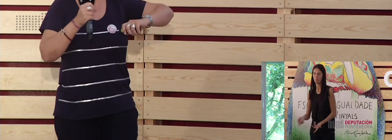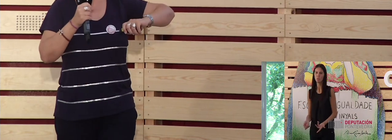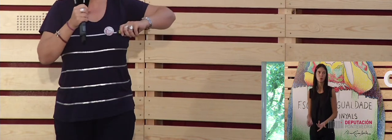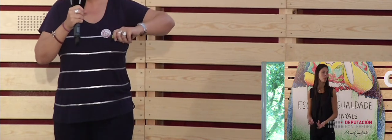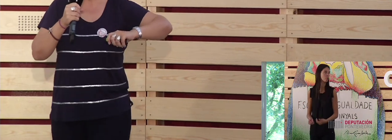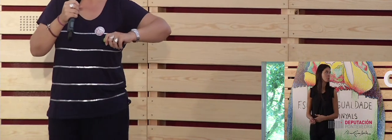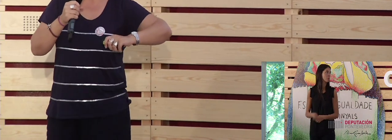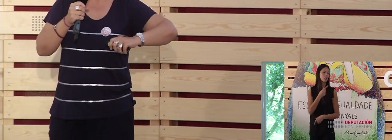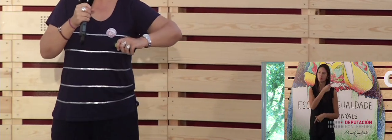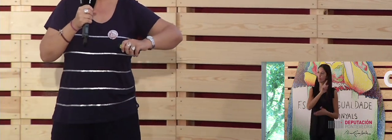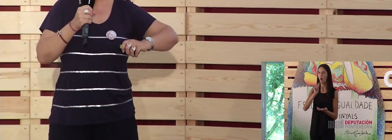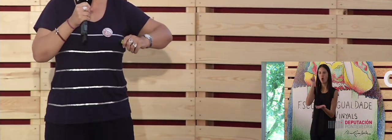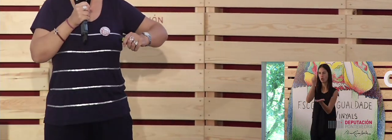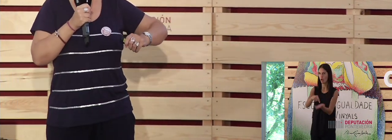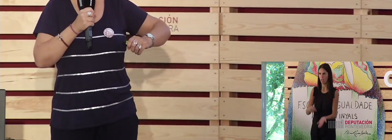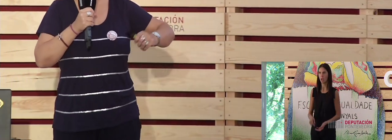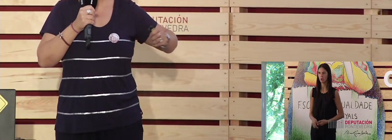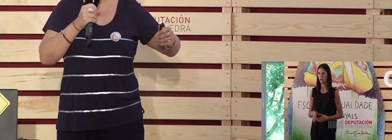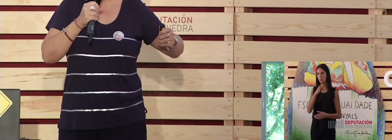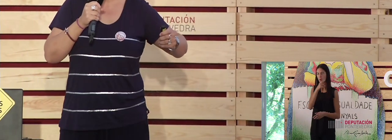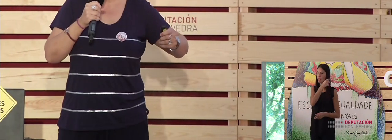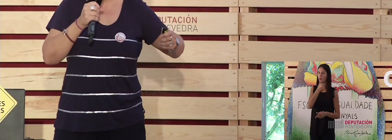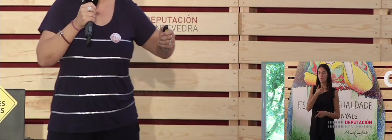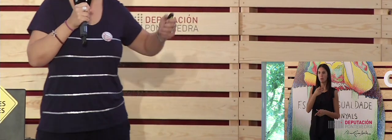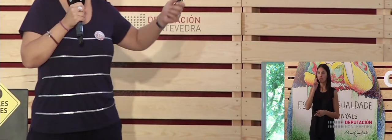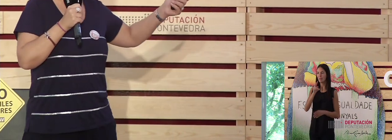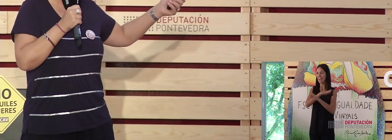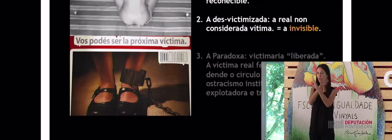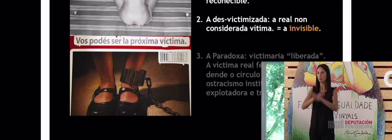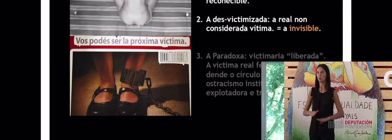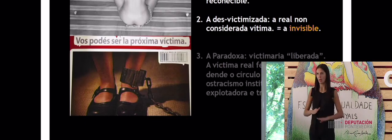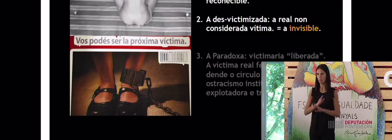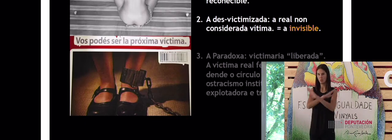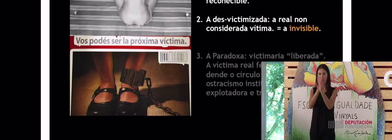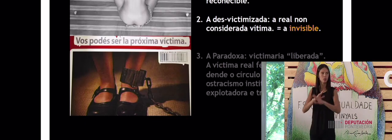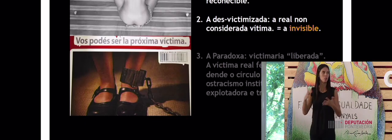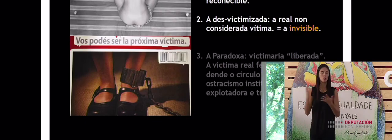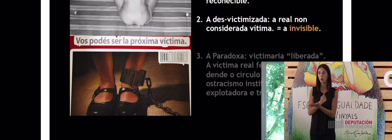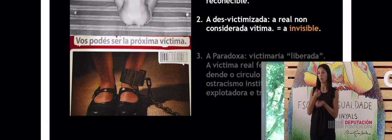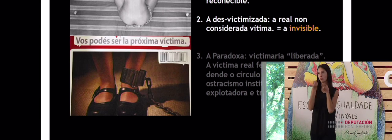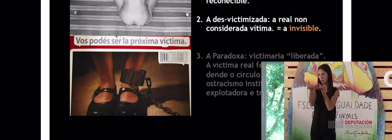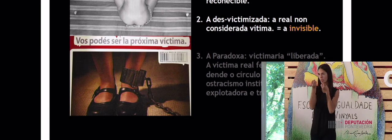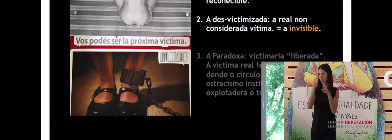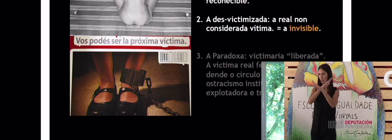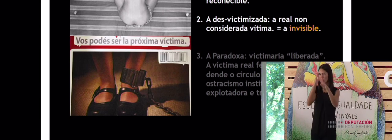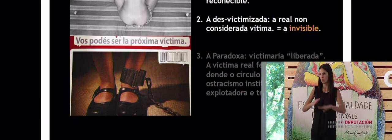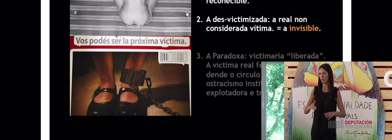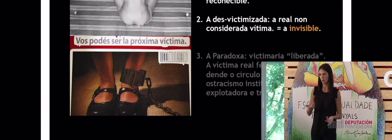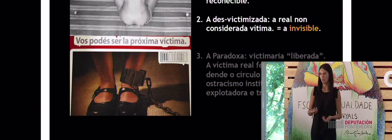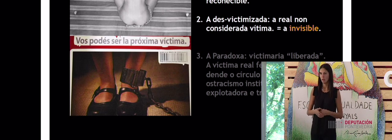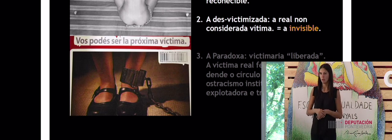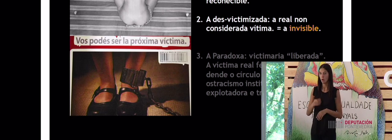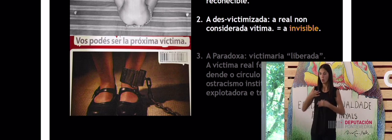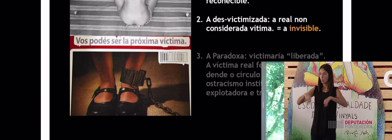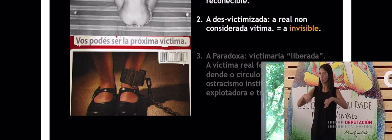Isto vou deixar para outro día, porque isto é un pouco resultado de precisamente todo isto que vos estou comentando, que solamente se está